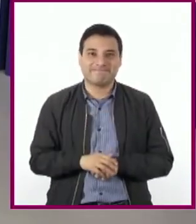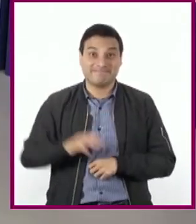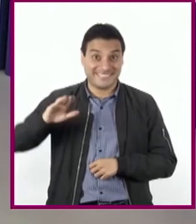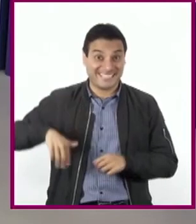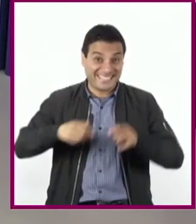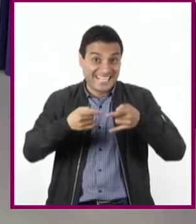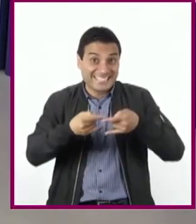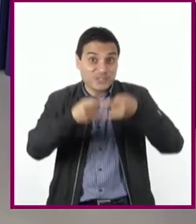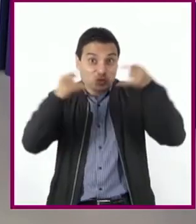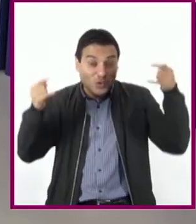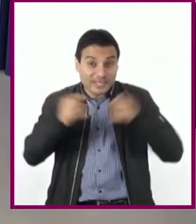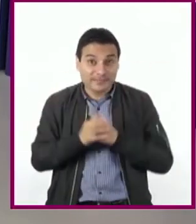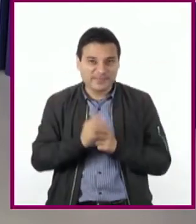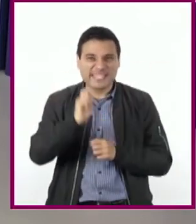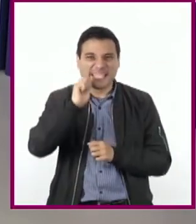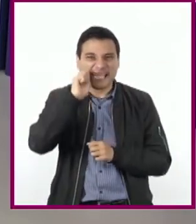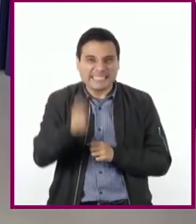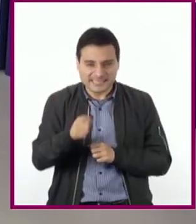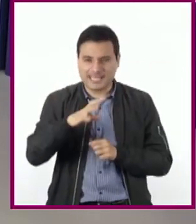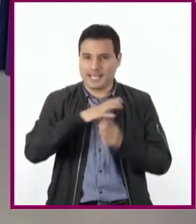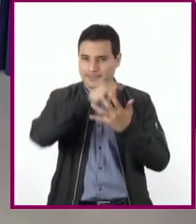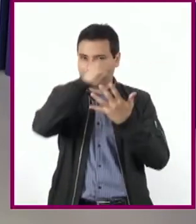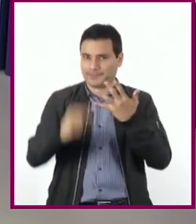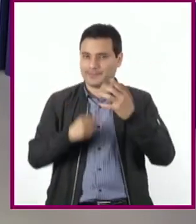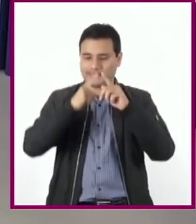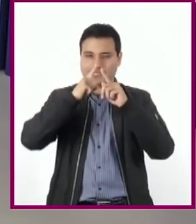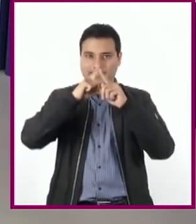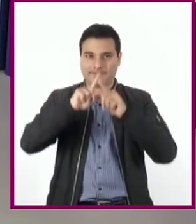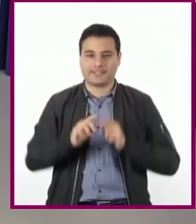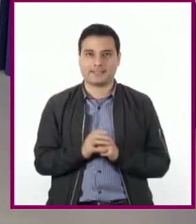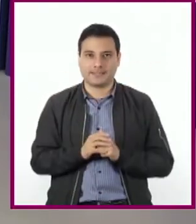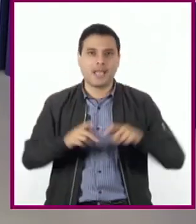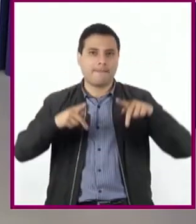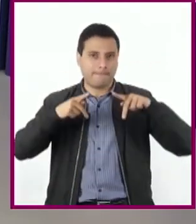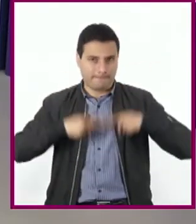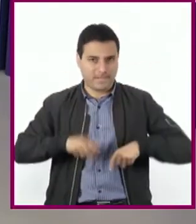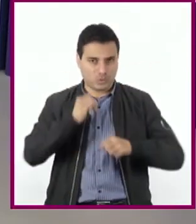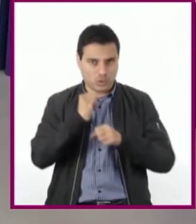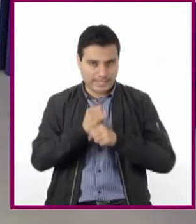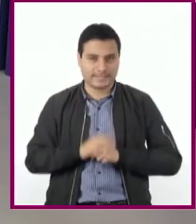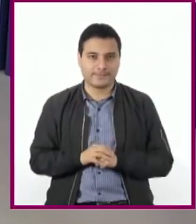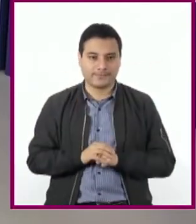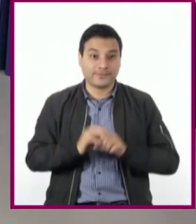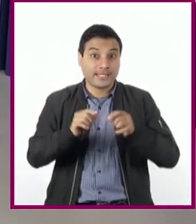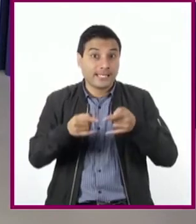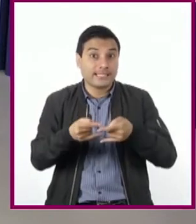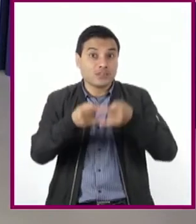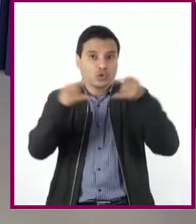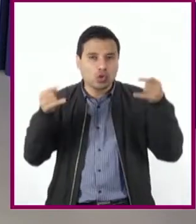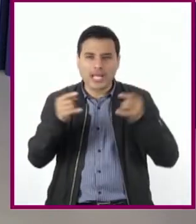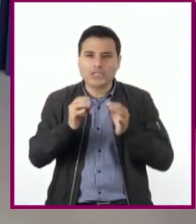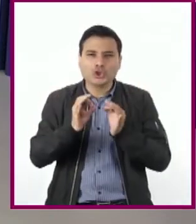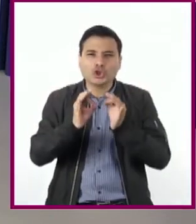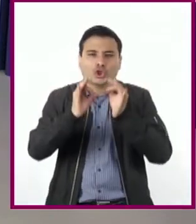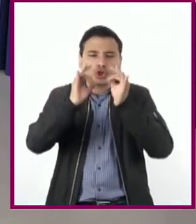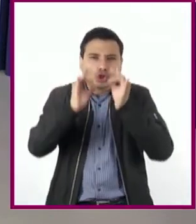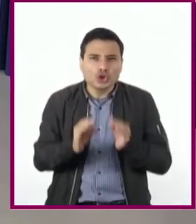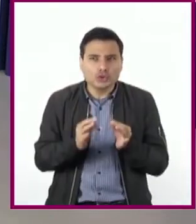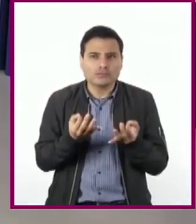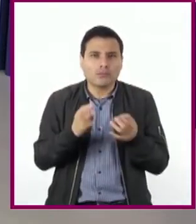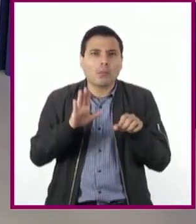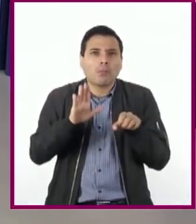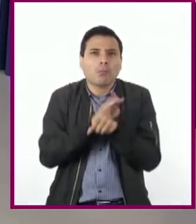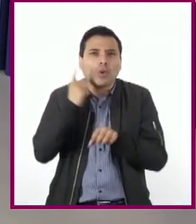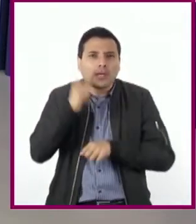acabamos de realizar cuenta con los siguientes elementos. Personajes. La historia ocurre por algo que vive